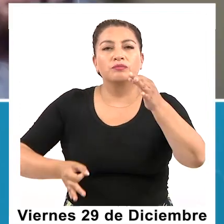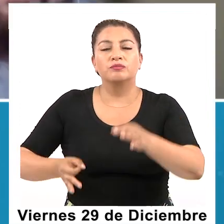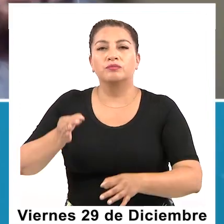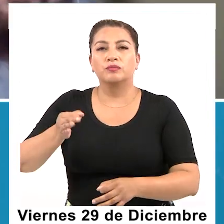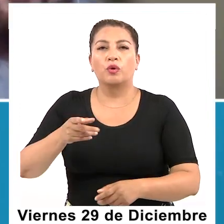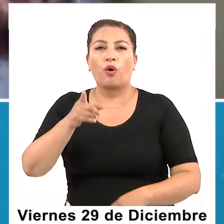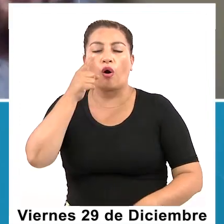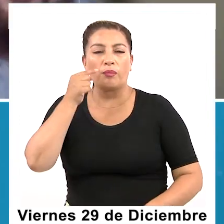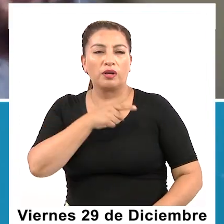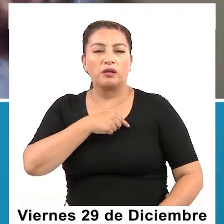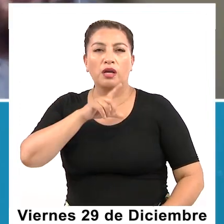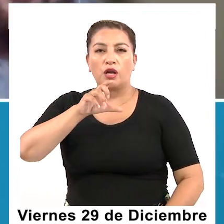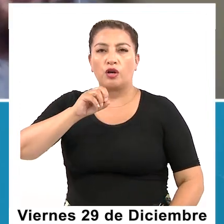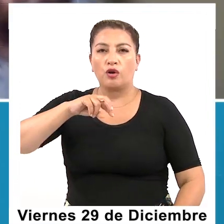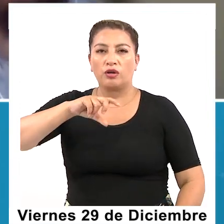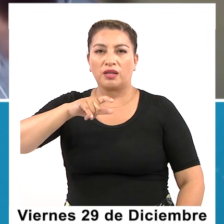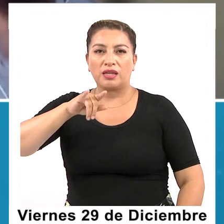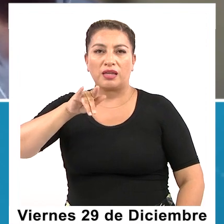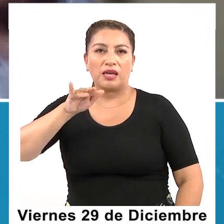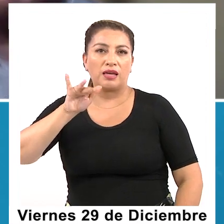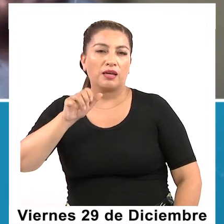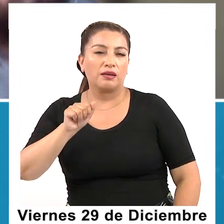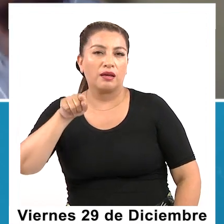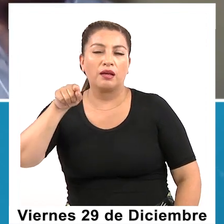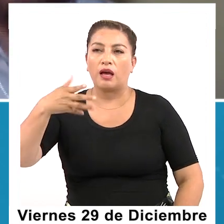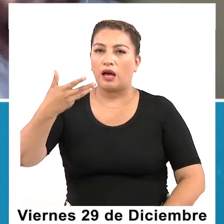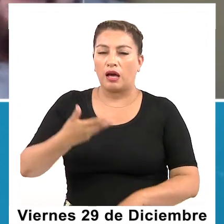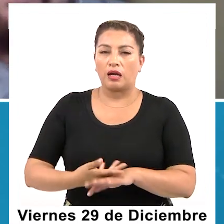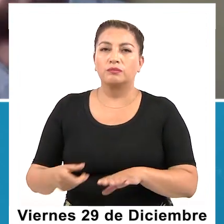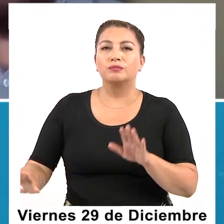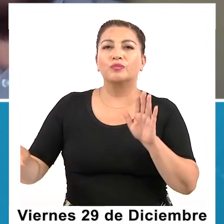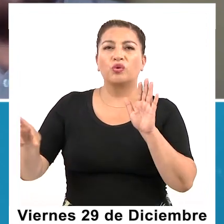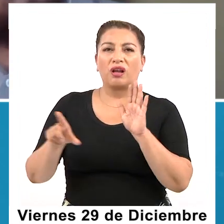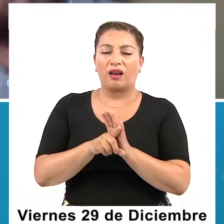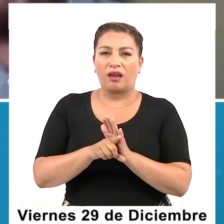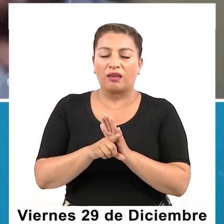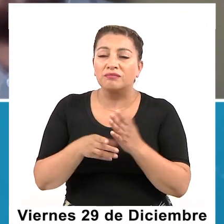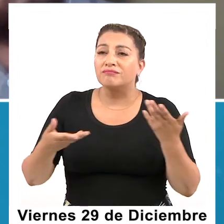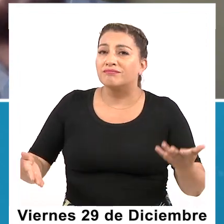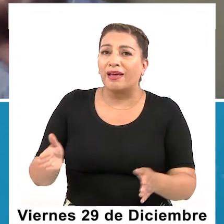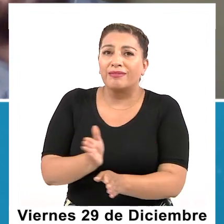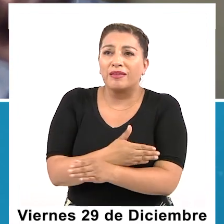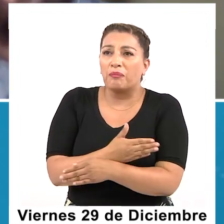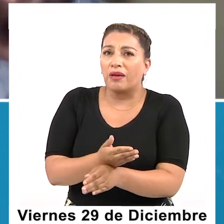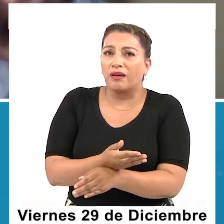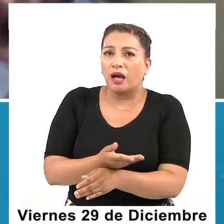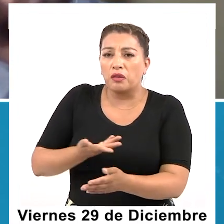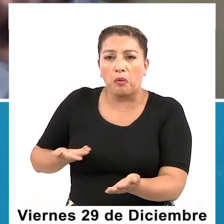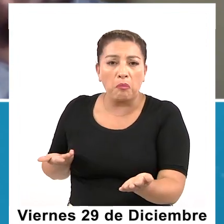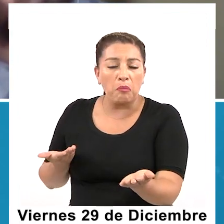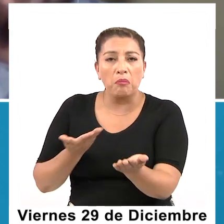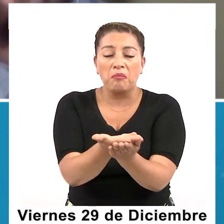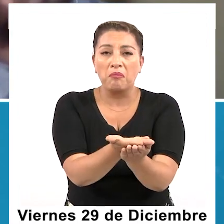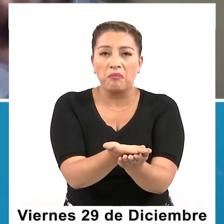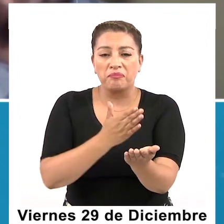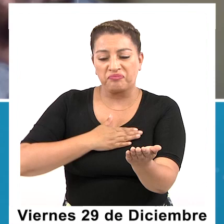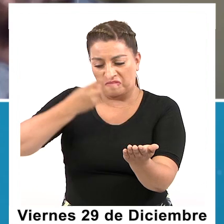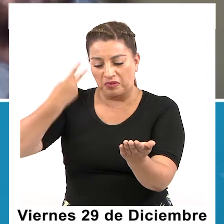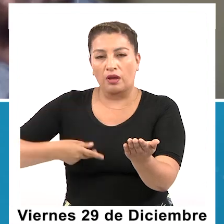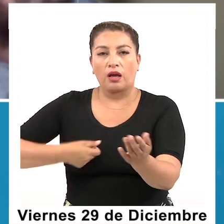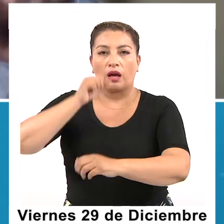Longueira, cuando él, siendo senador de la República, recibe una ley de royalty que ingresa como propia, ya la